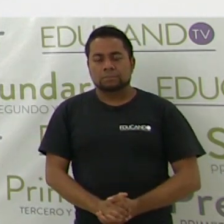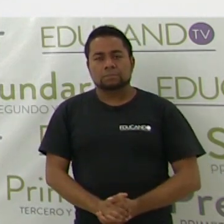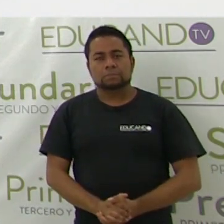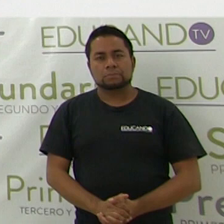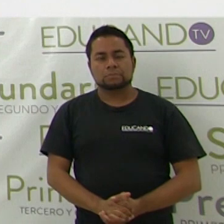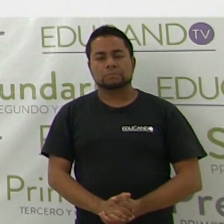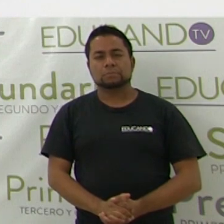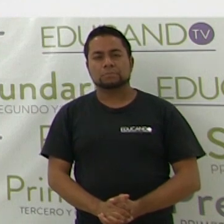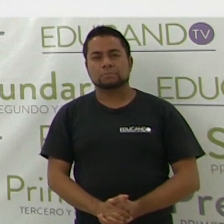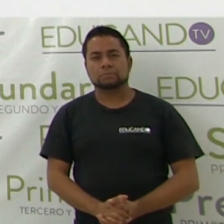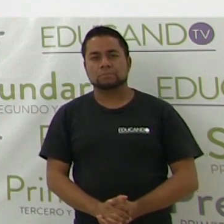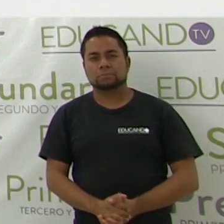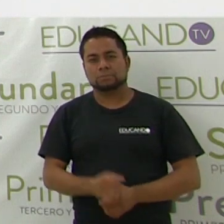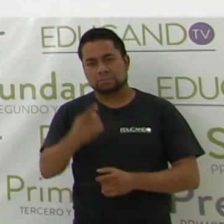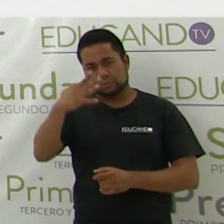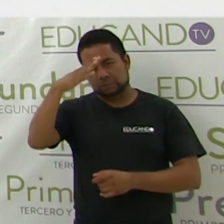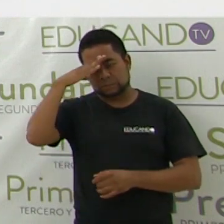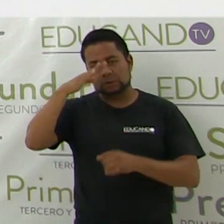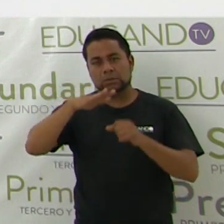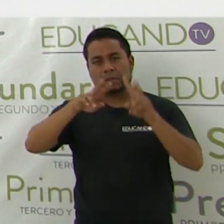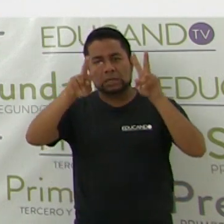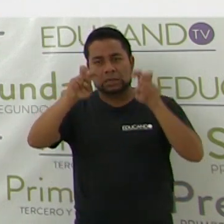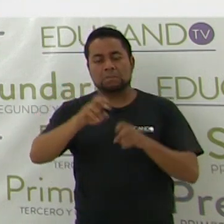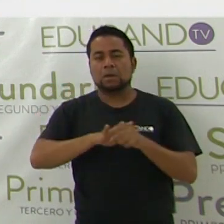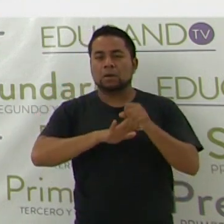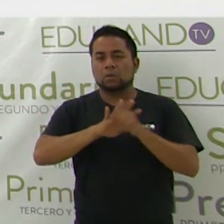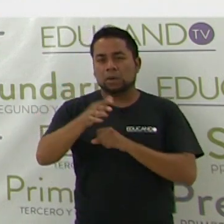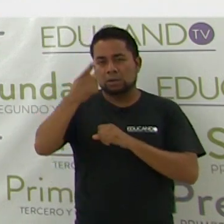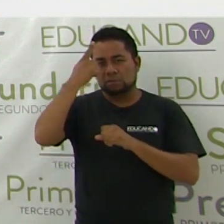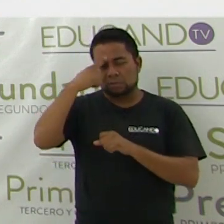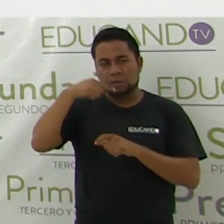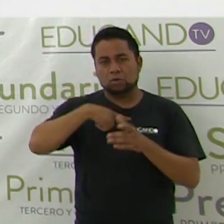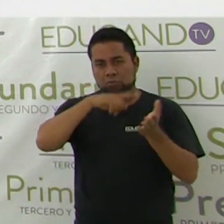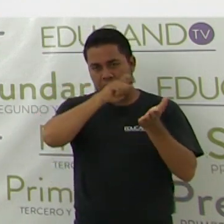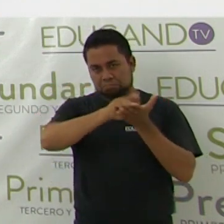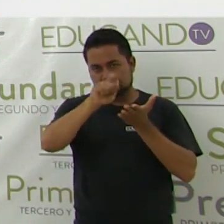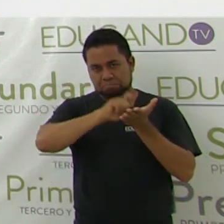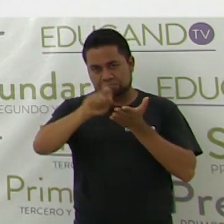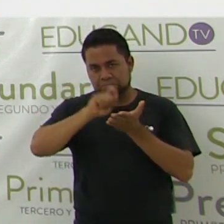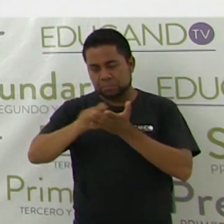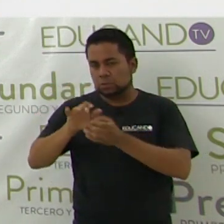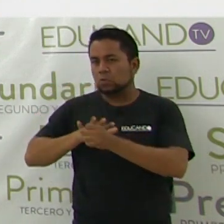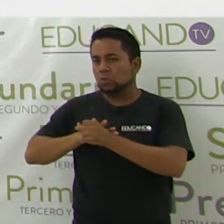¿Cuál creen que es el tema del que estoy escribiendo?